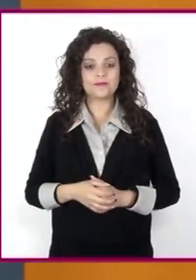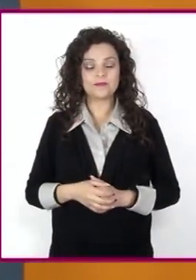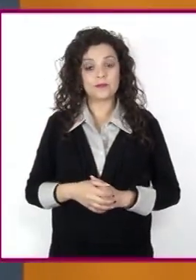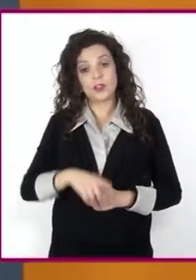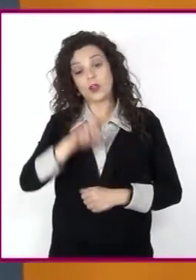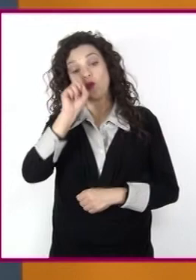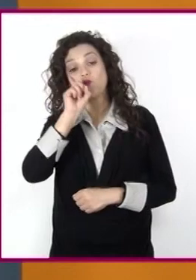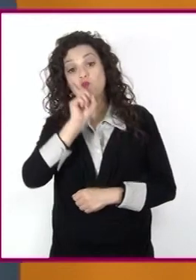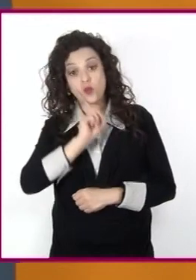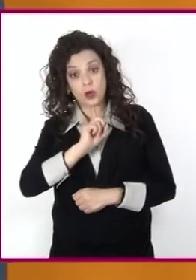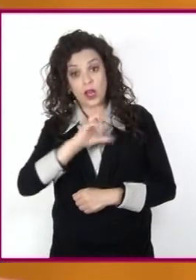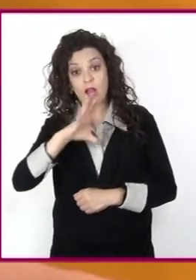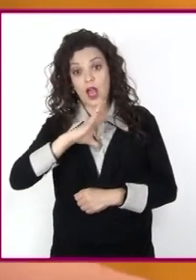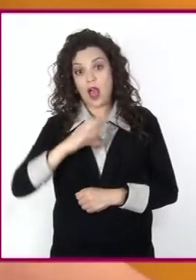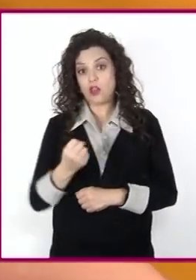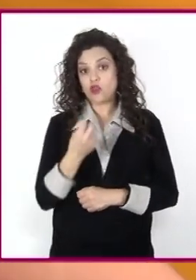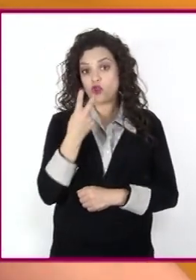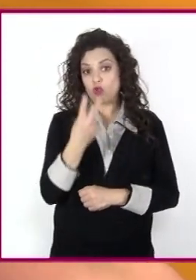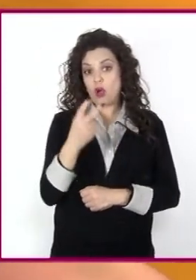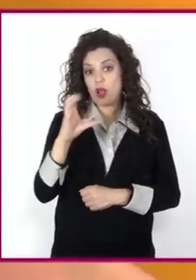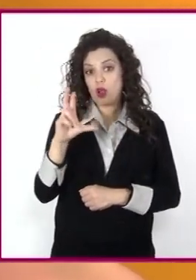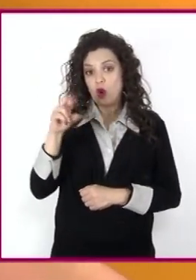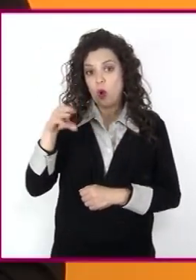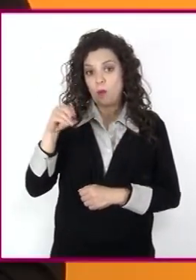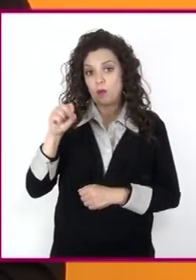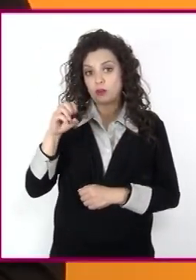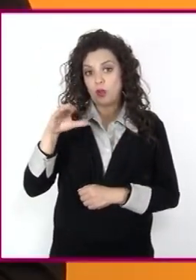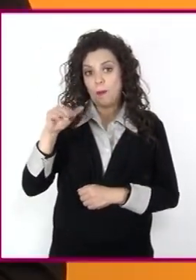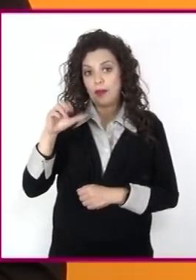femenino tenemos dos cromosomas X,